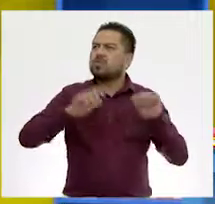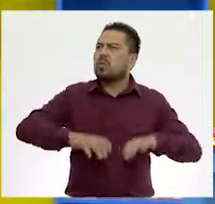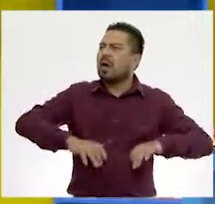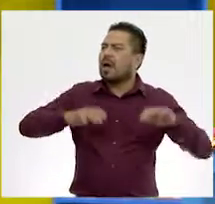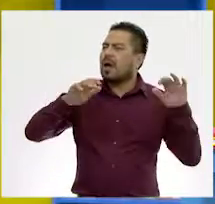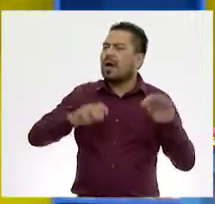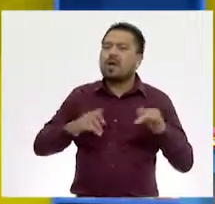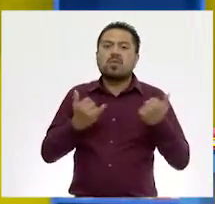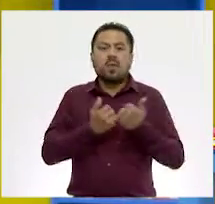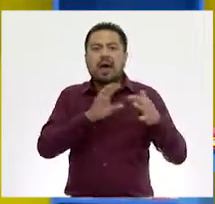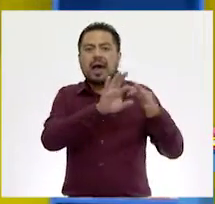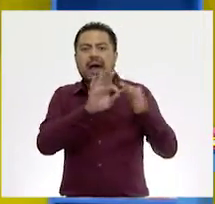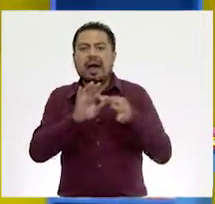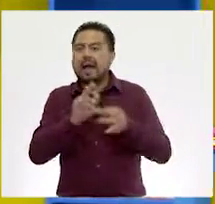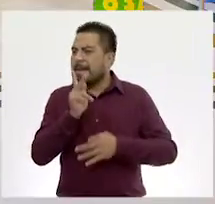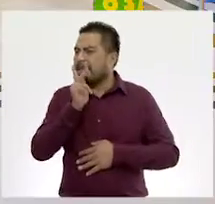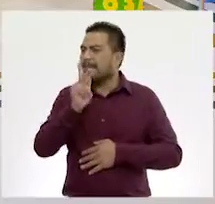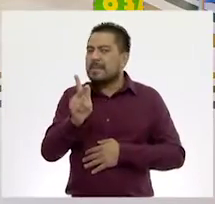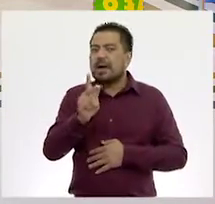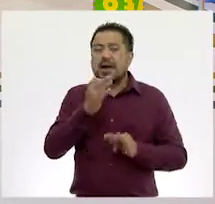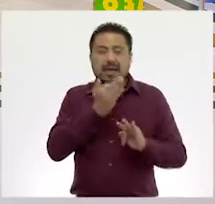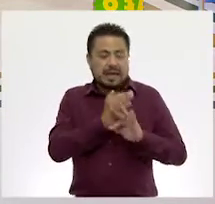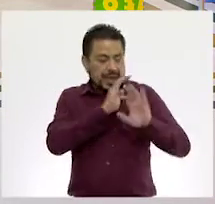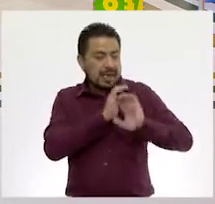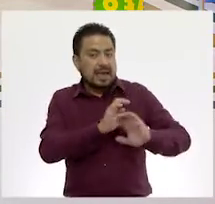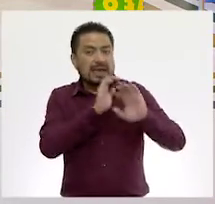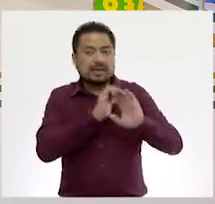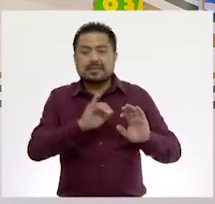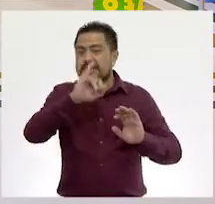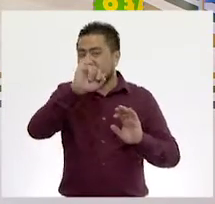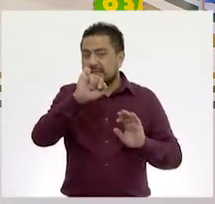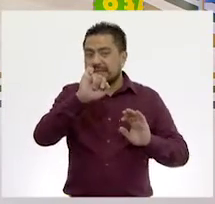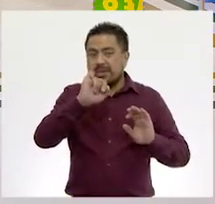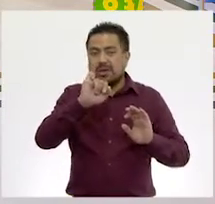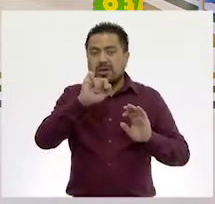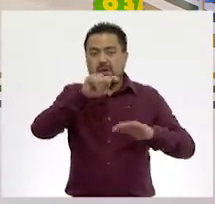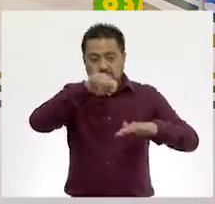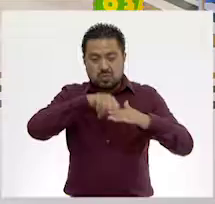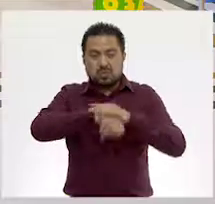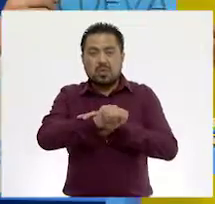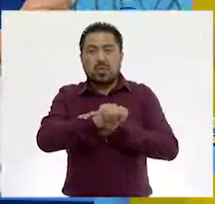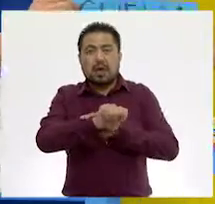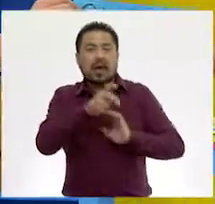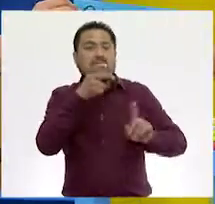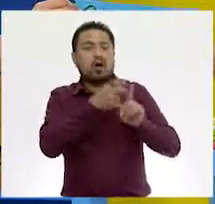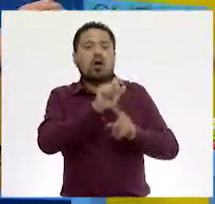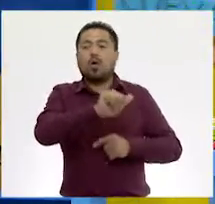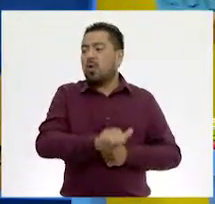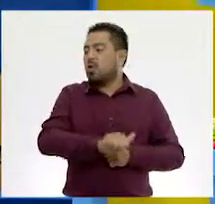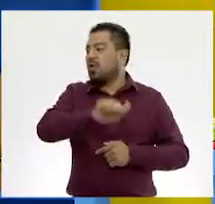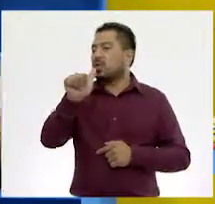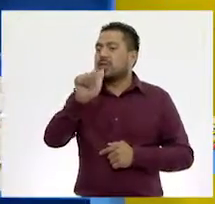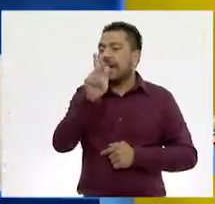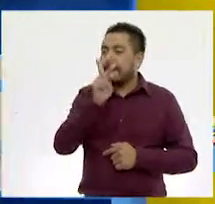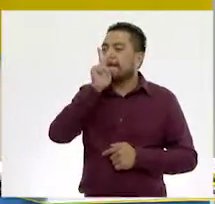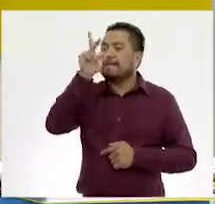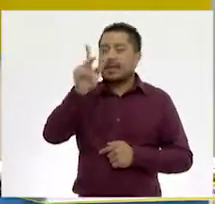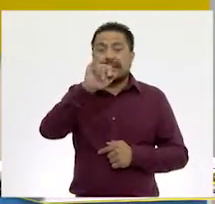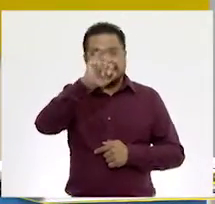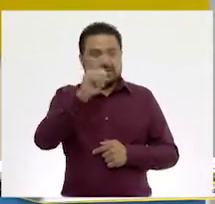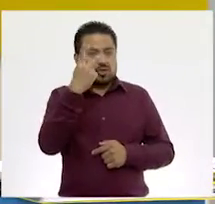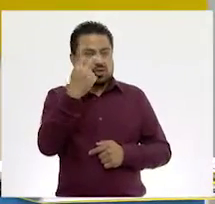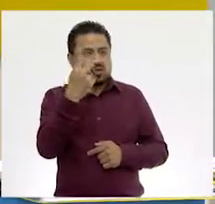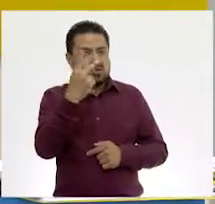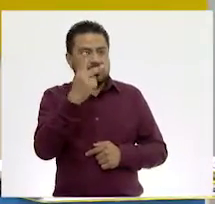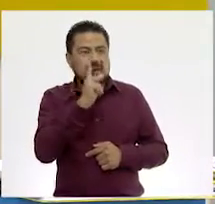Llueva. Riman y vienen en la canción. Entonces, cueva es la otra palabra. Así es. Mm. Y aquí